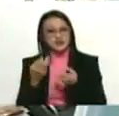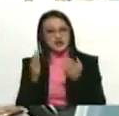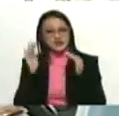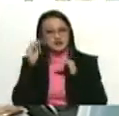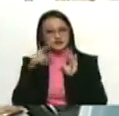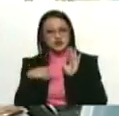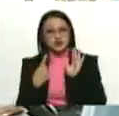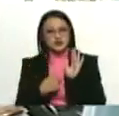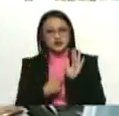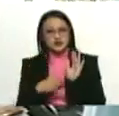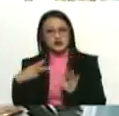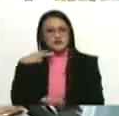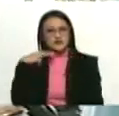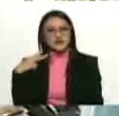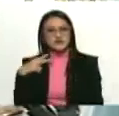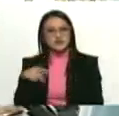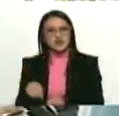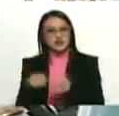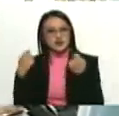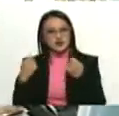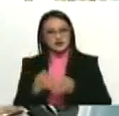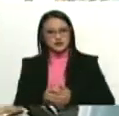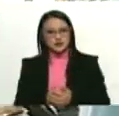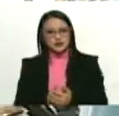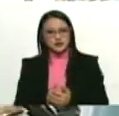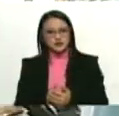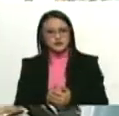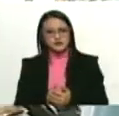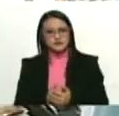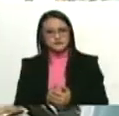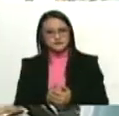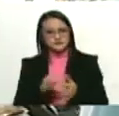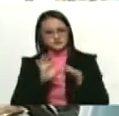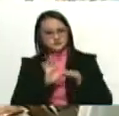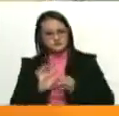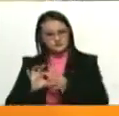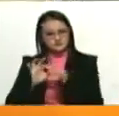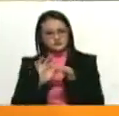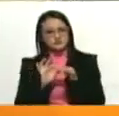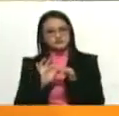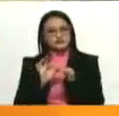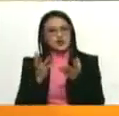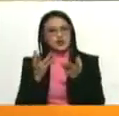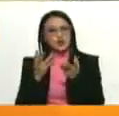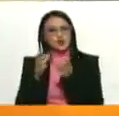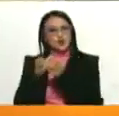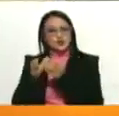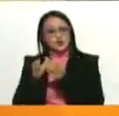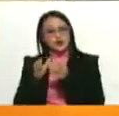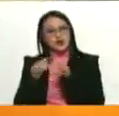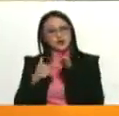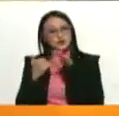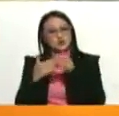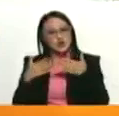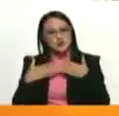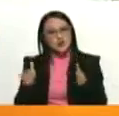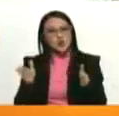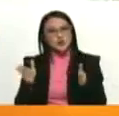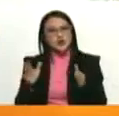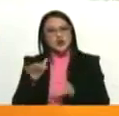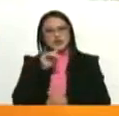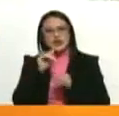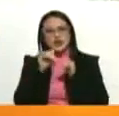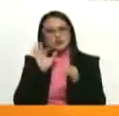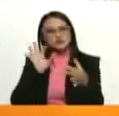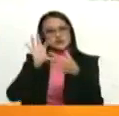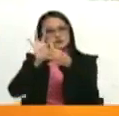atención integral a las víctimas de delitos, articular con las entidades, organismos y dependencias públicas las denuncias